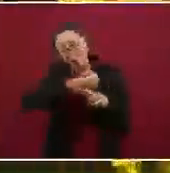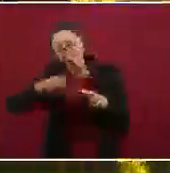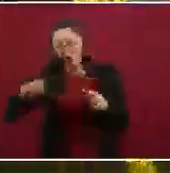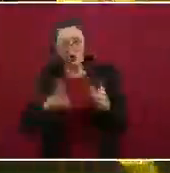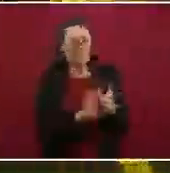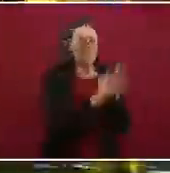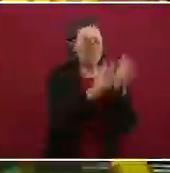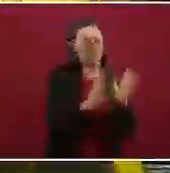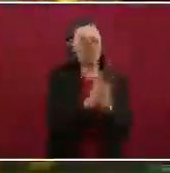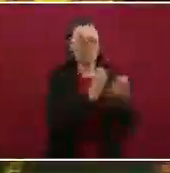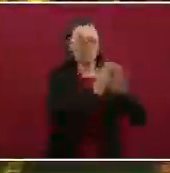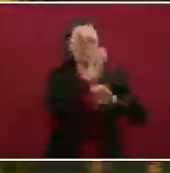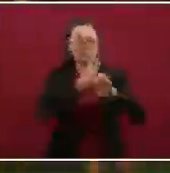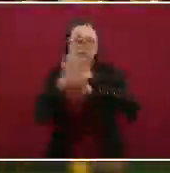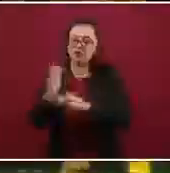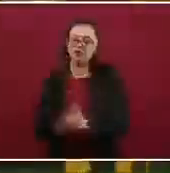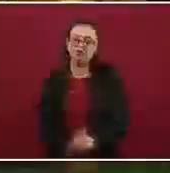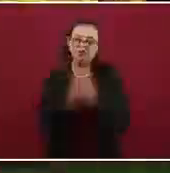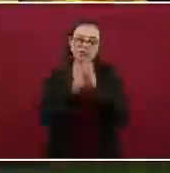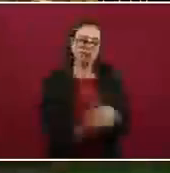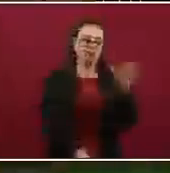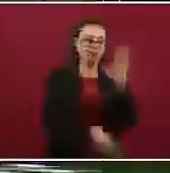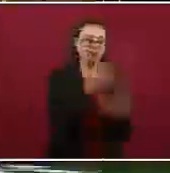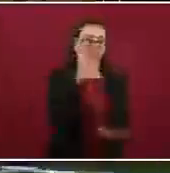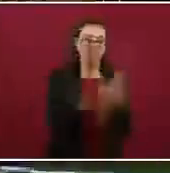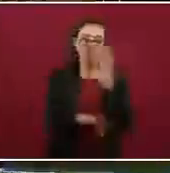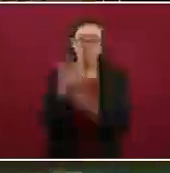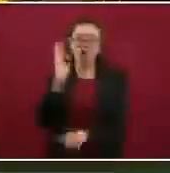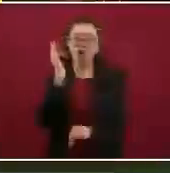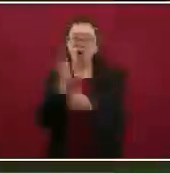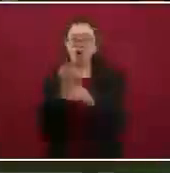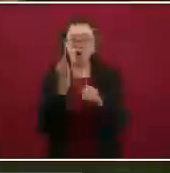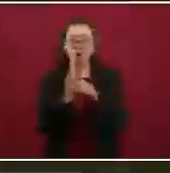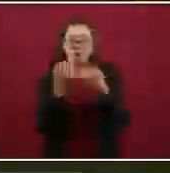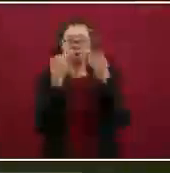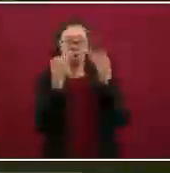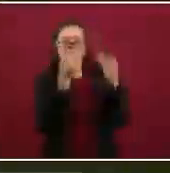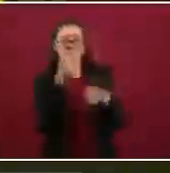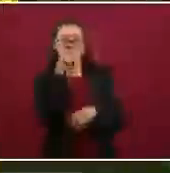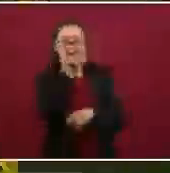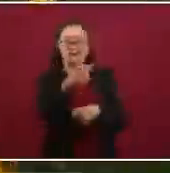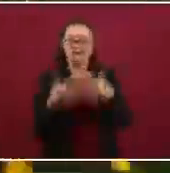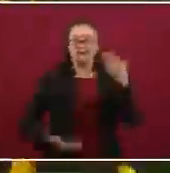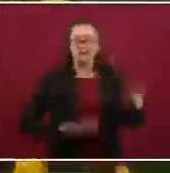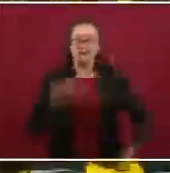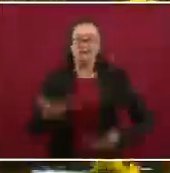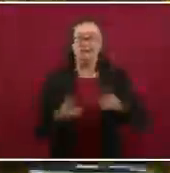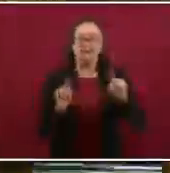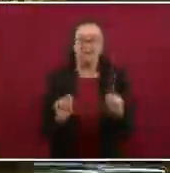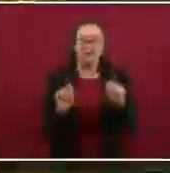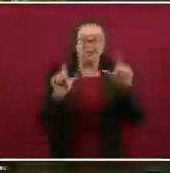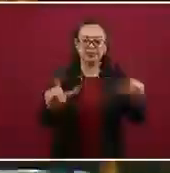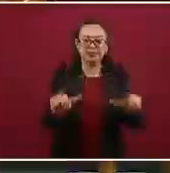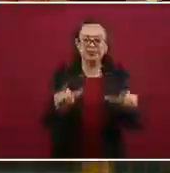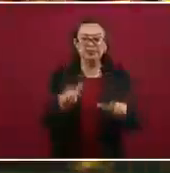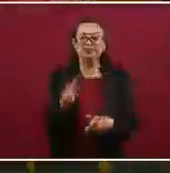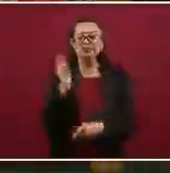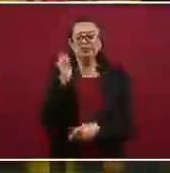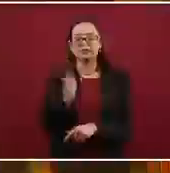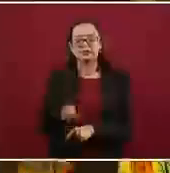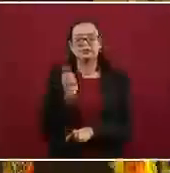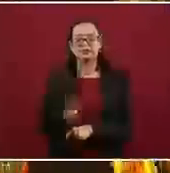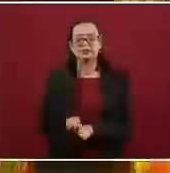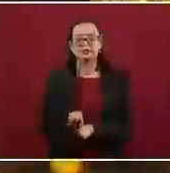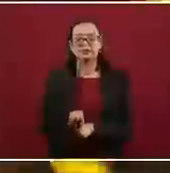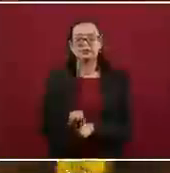participación de los estados fue todo un sorteo, y de momento tenemos a Tlaxcala. Y para hablar de lo que está presentando Tlaxcala, que se trata también de